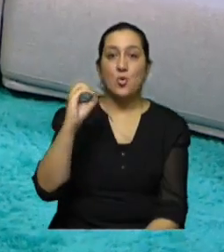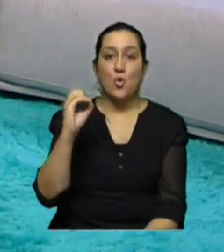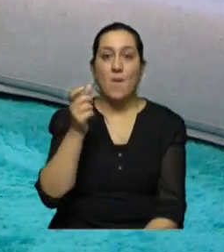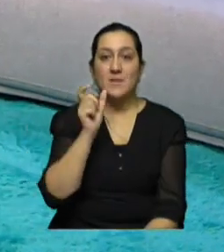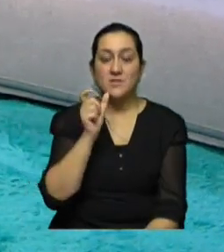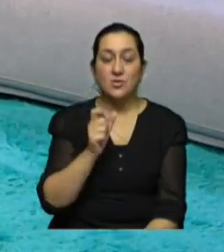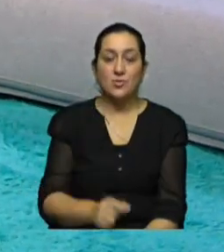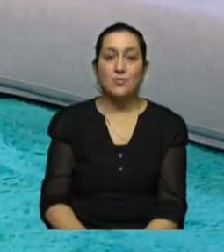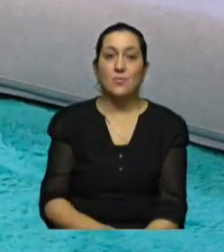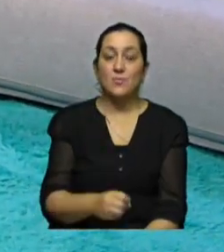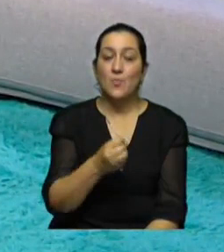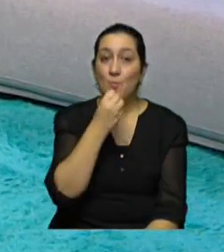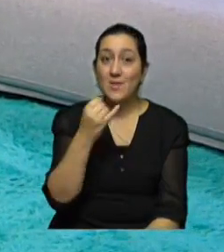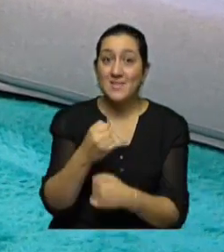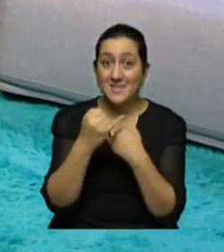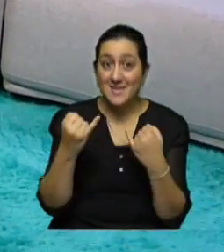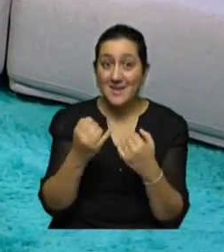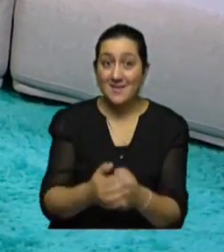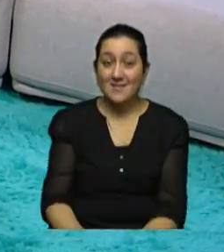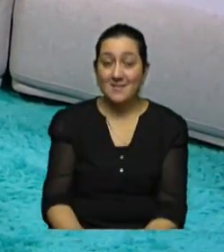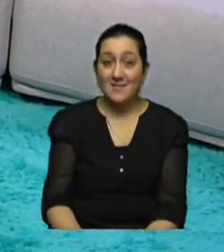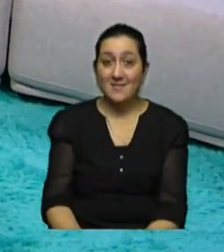bienvenida, Alejandra. Nos estás escuchando. Buenos días.